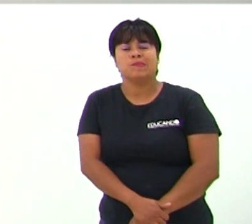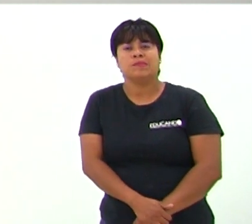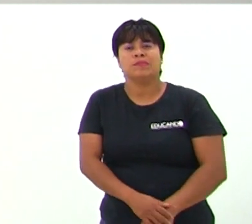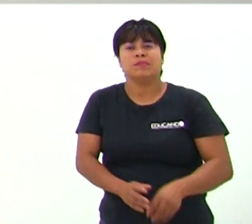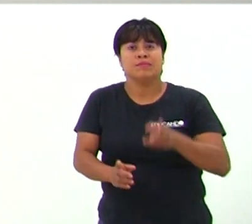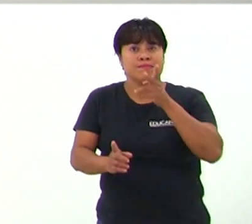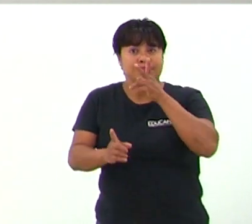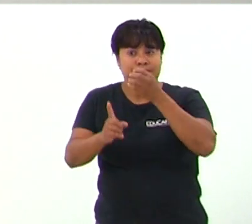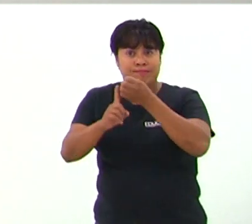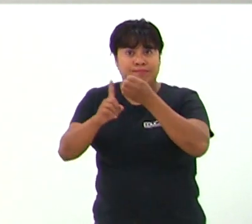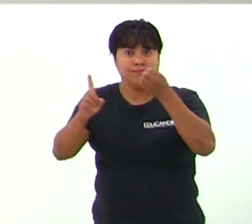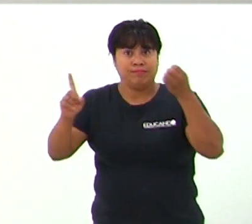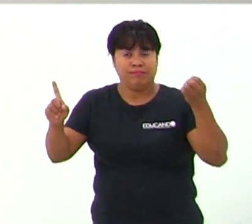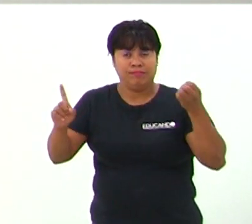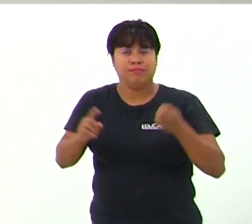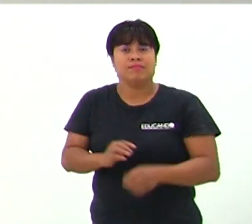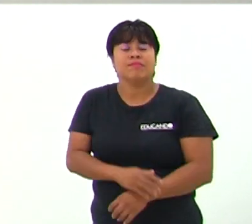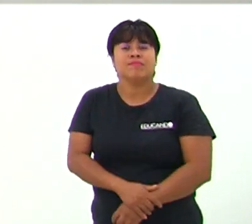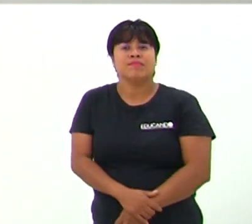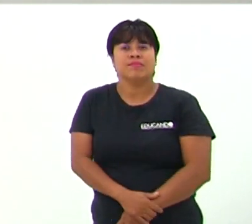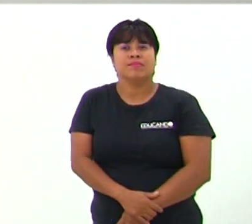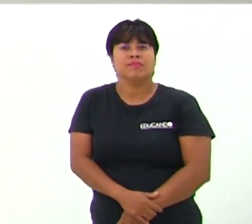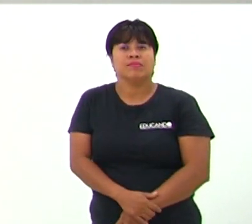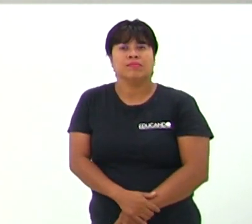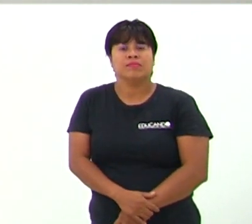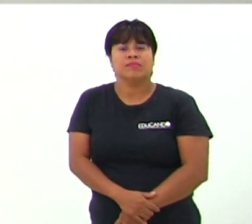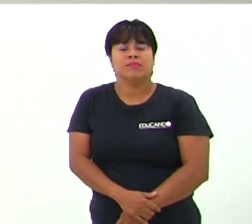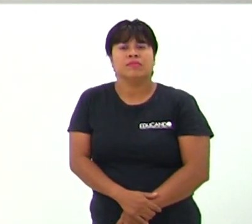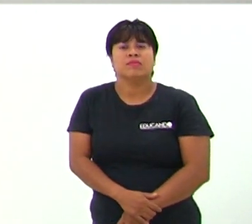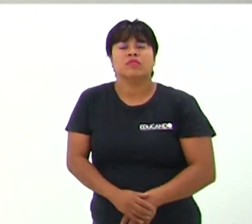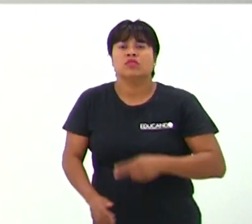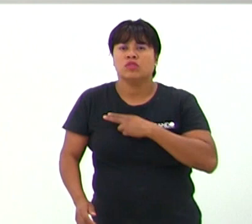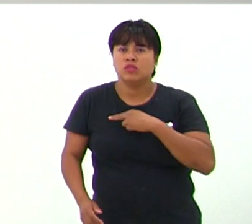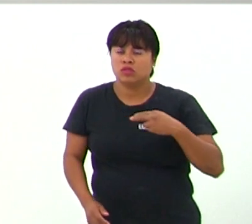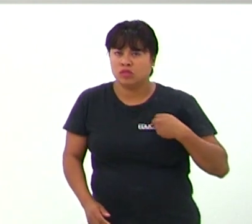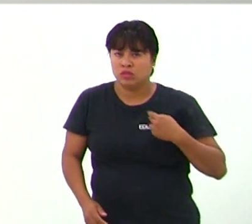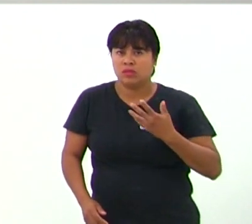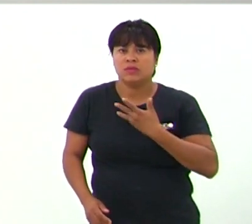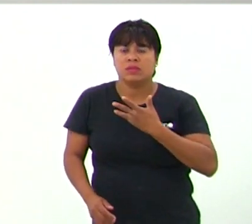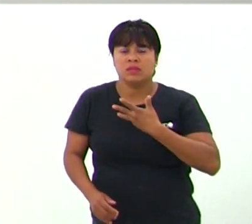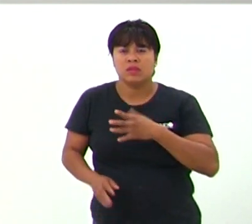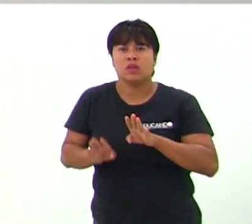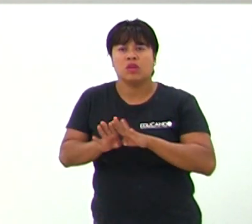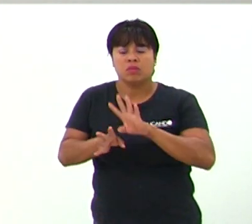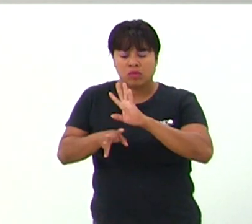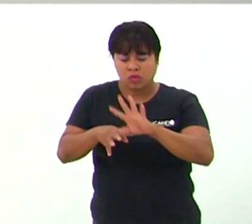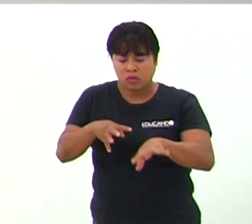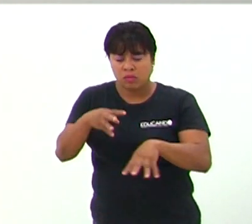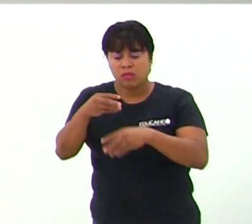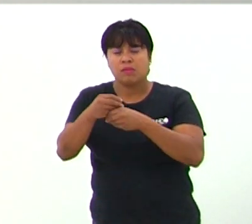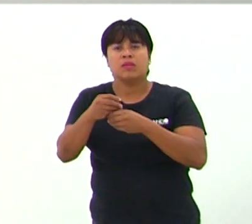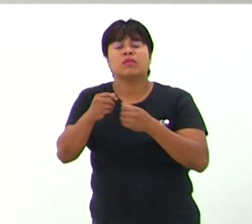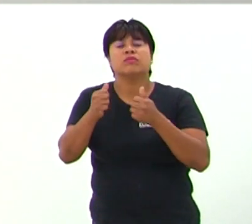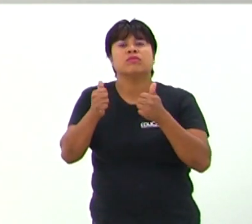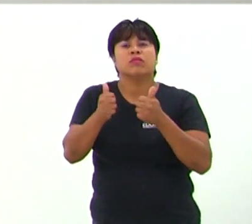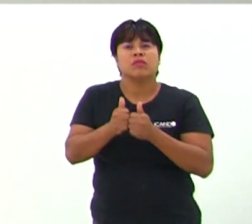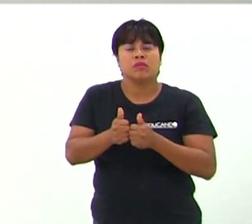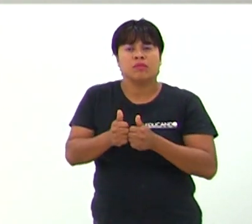frases, bien, vamos a tener complementos con